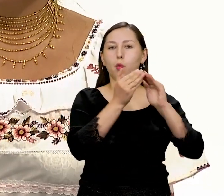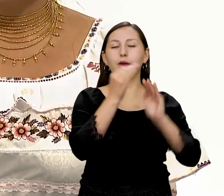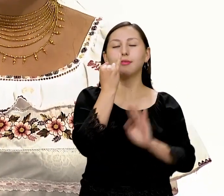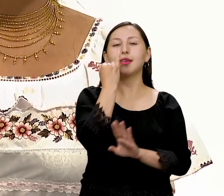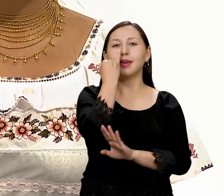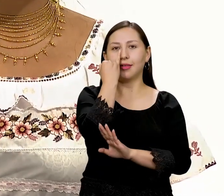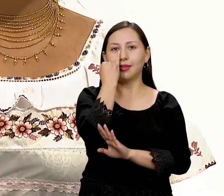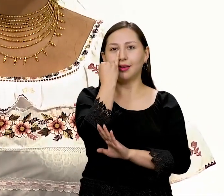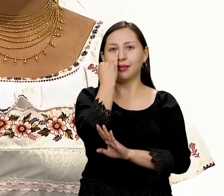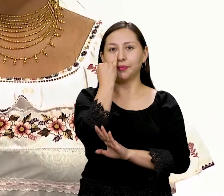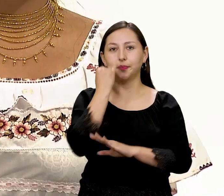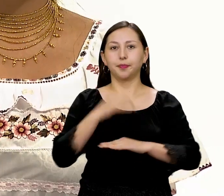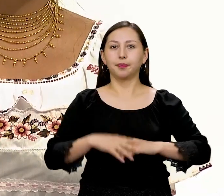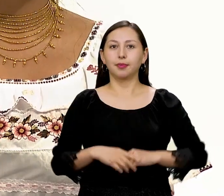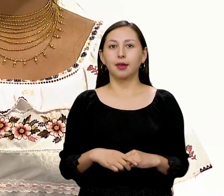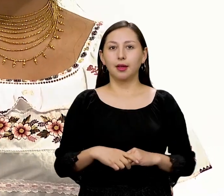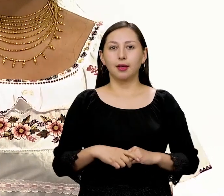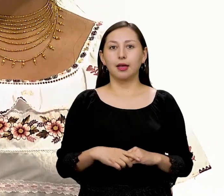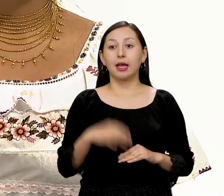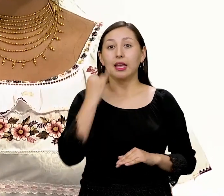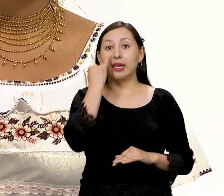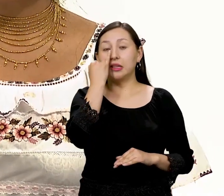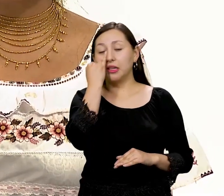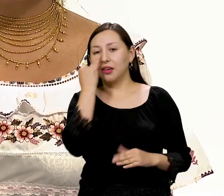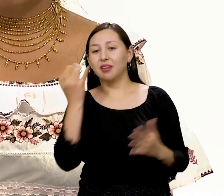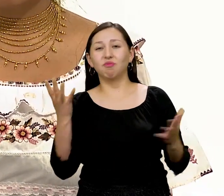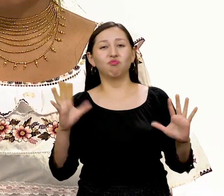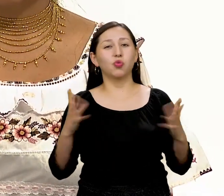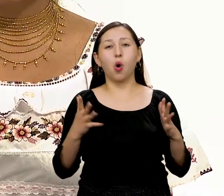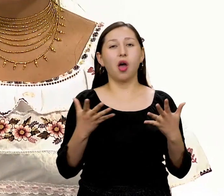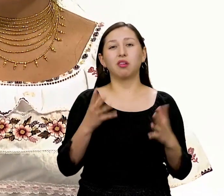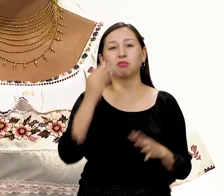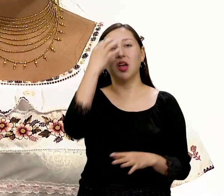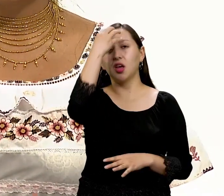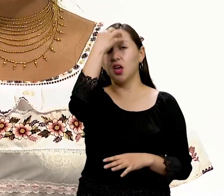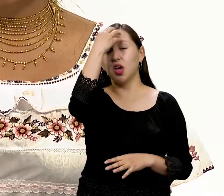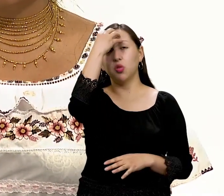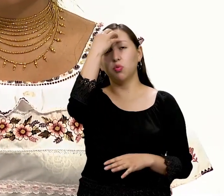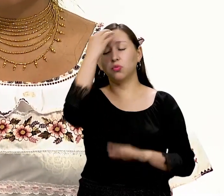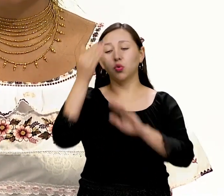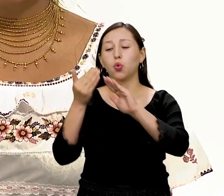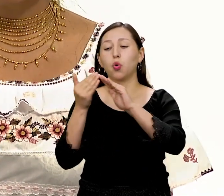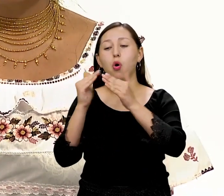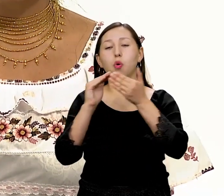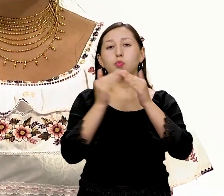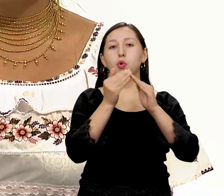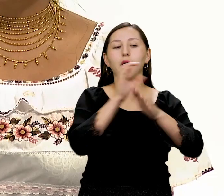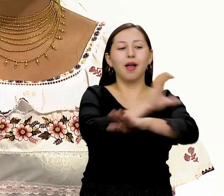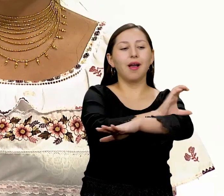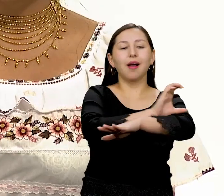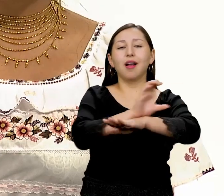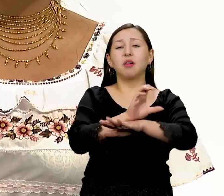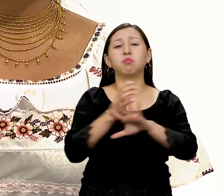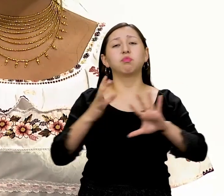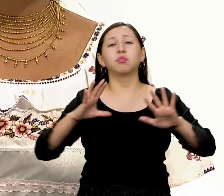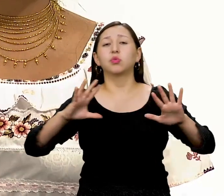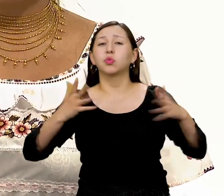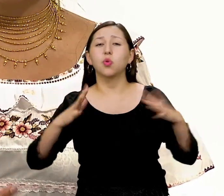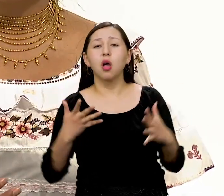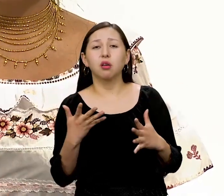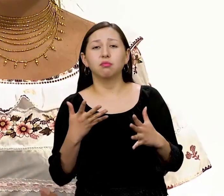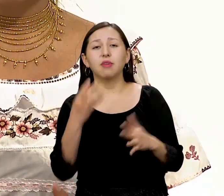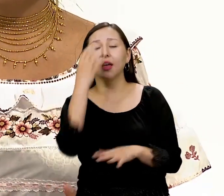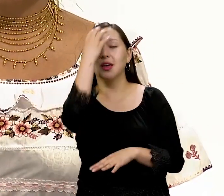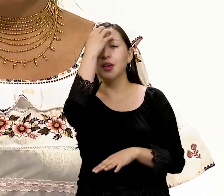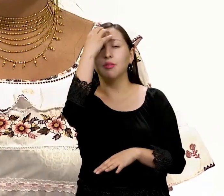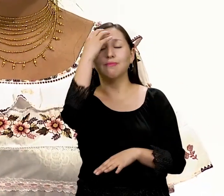saben. Muchas veces nosotros no tenemos acceso a una educación de calidad, o tal vez nuestros